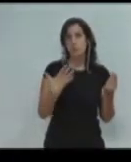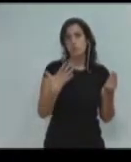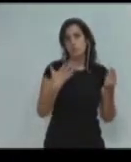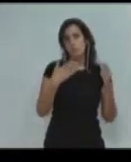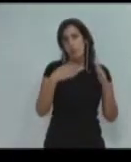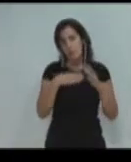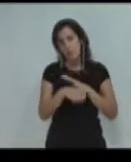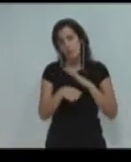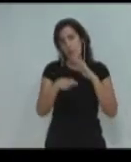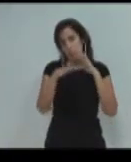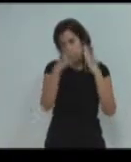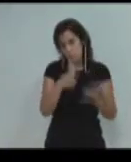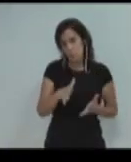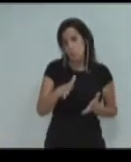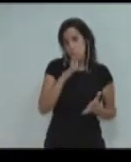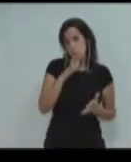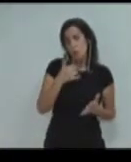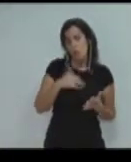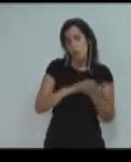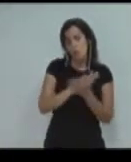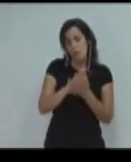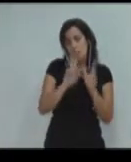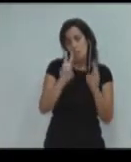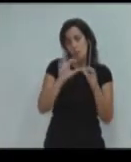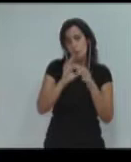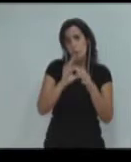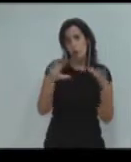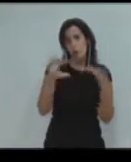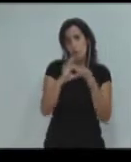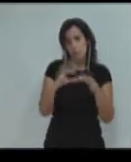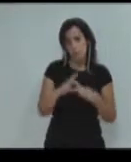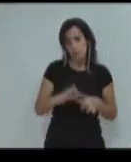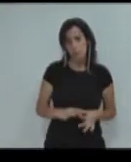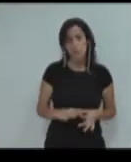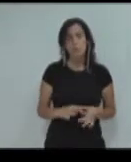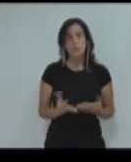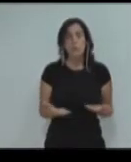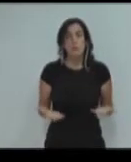medianamente accesible, porque ya hablamos lo de las compatibilidades.